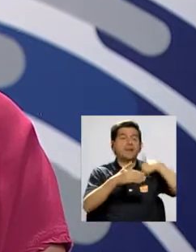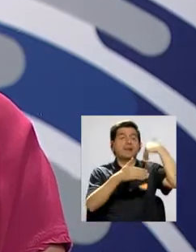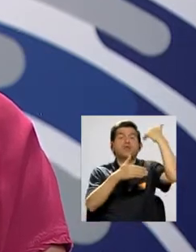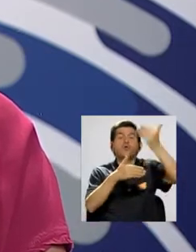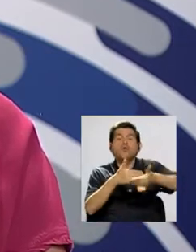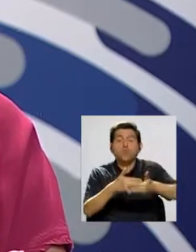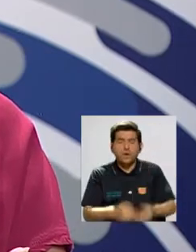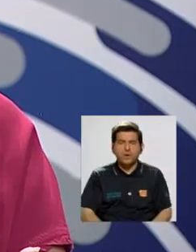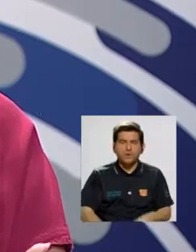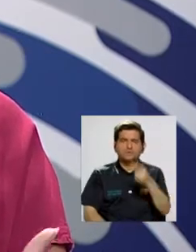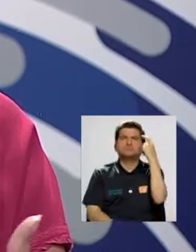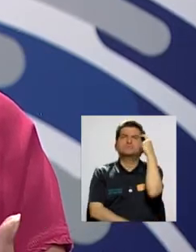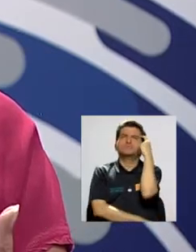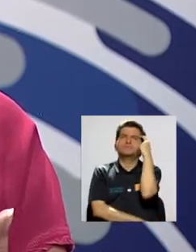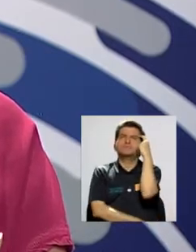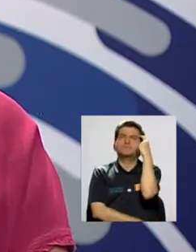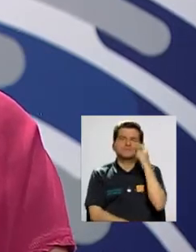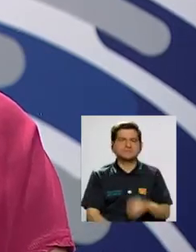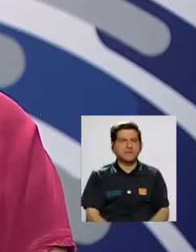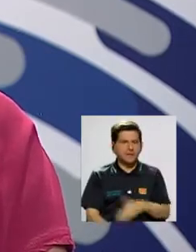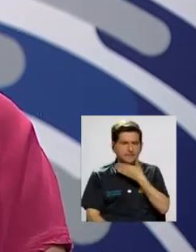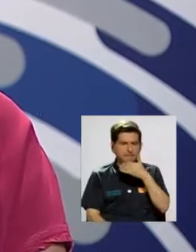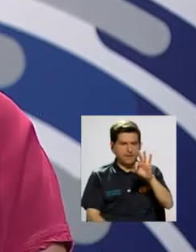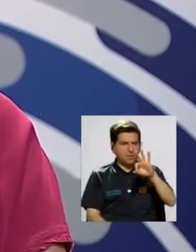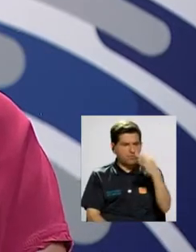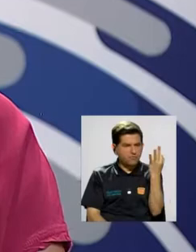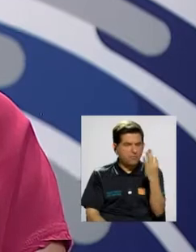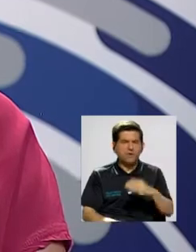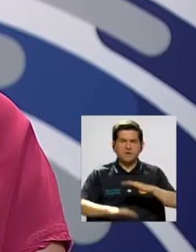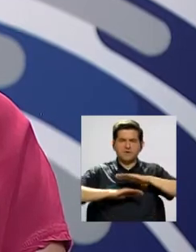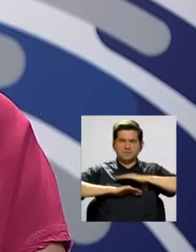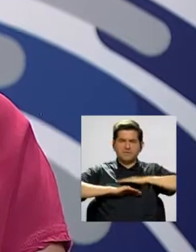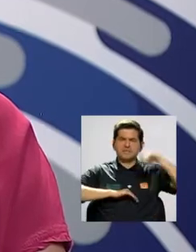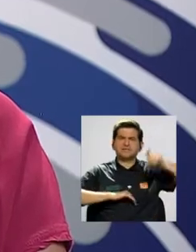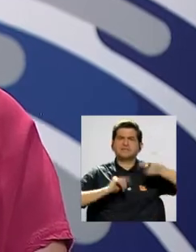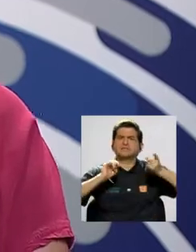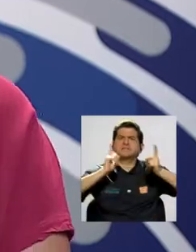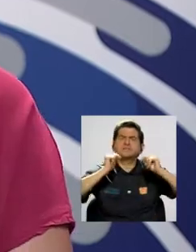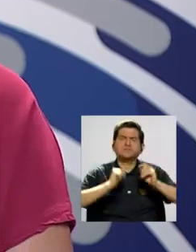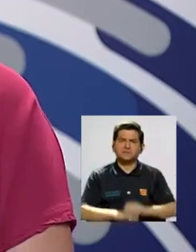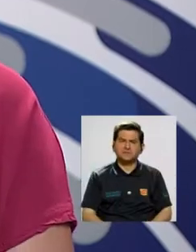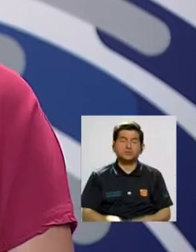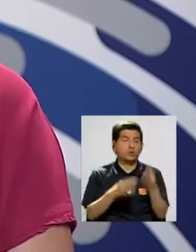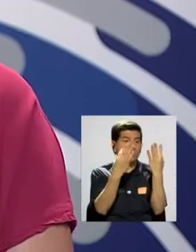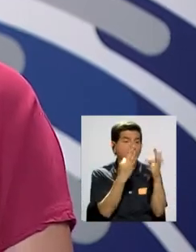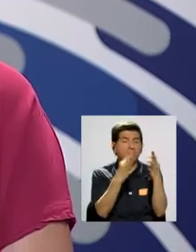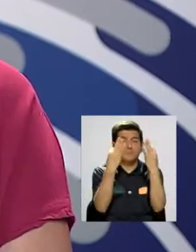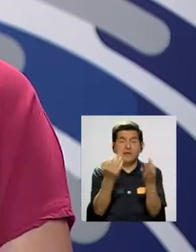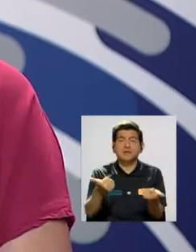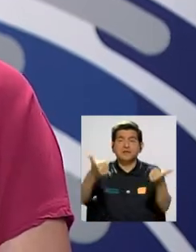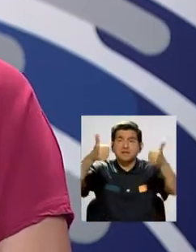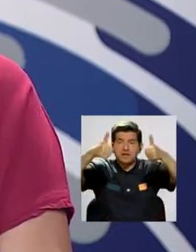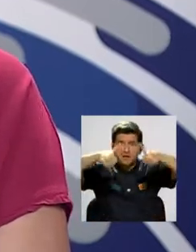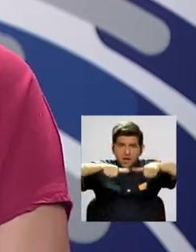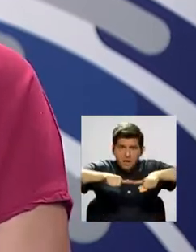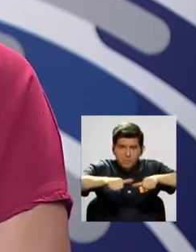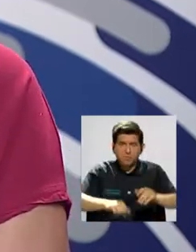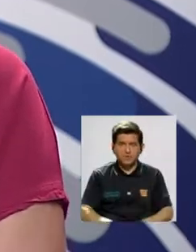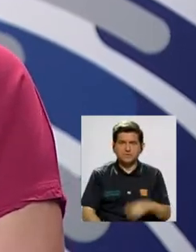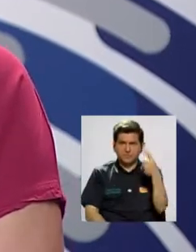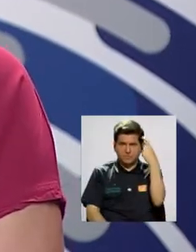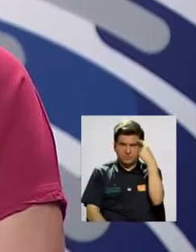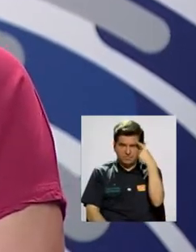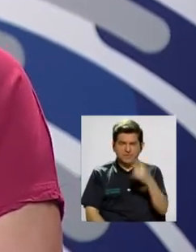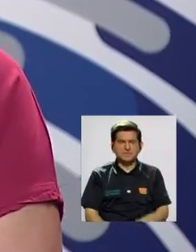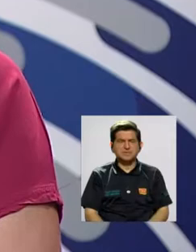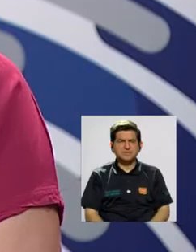en conjunto, pensar, bueno, cuál es la mejor forma de satisfacer esas necesidades y tratar de llegar a acuerdos respecto de cuál es la forma